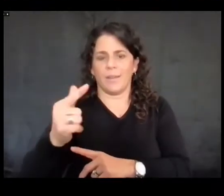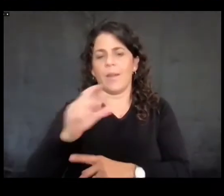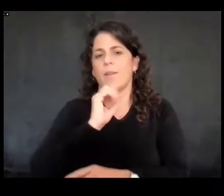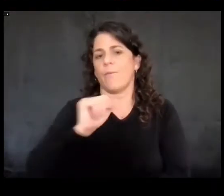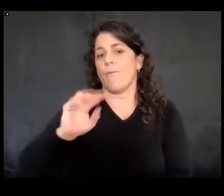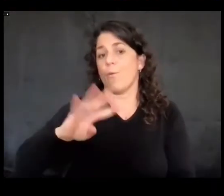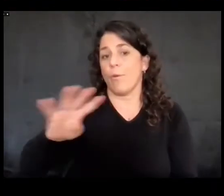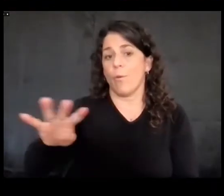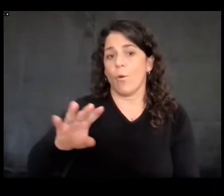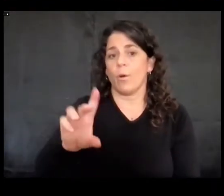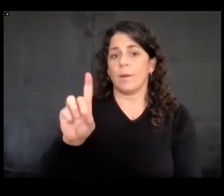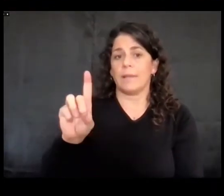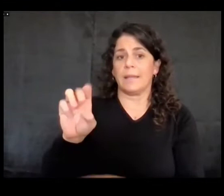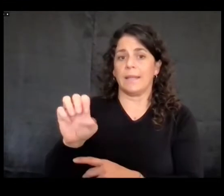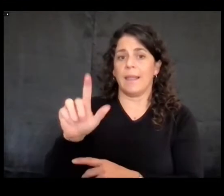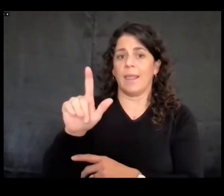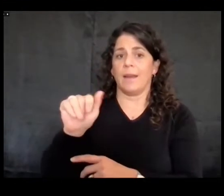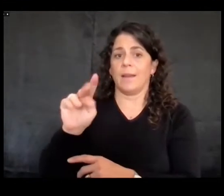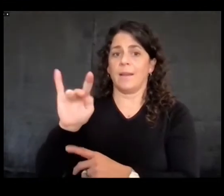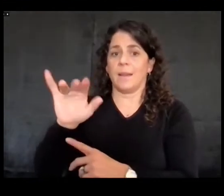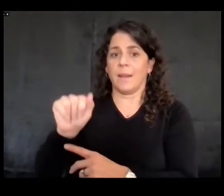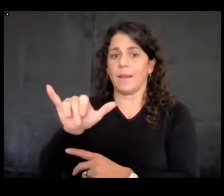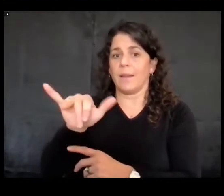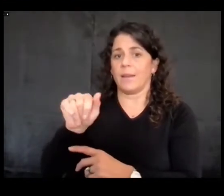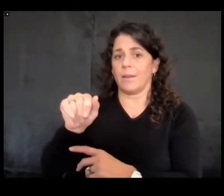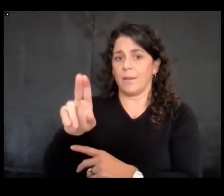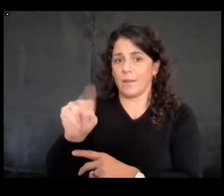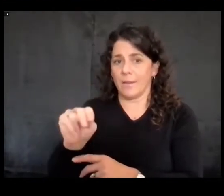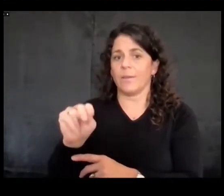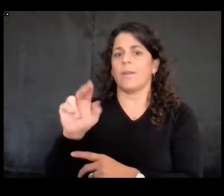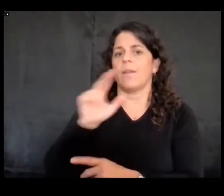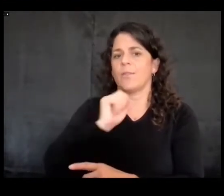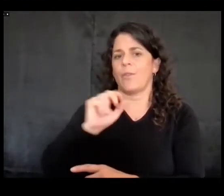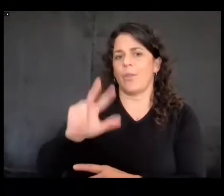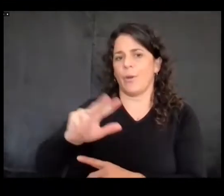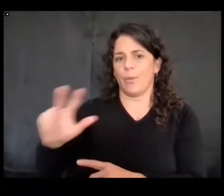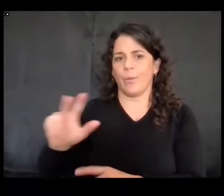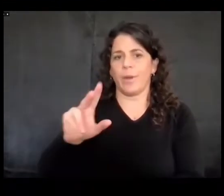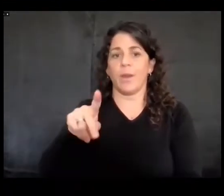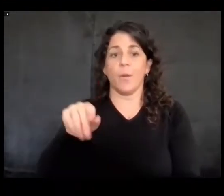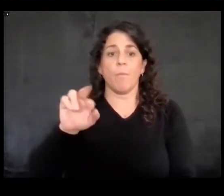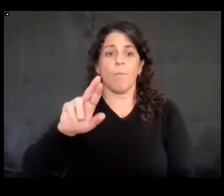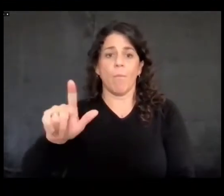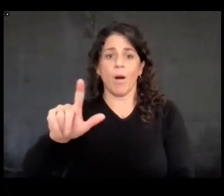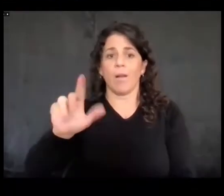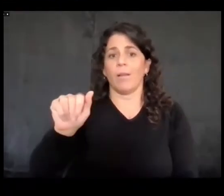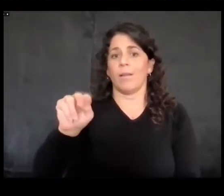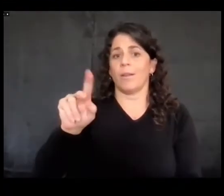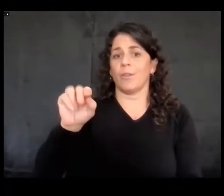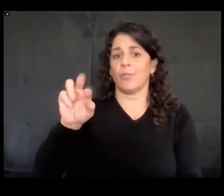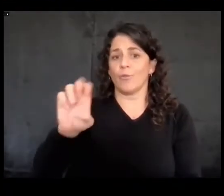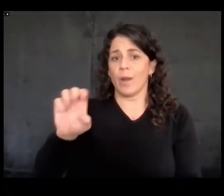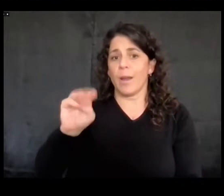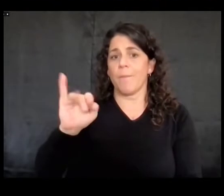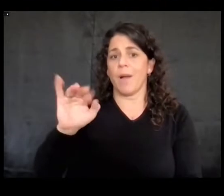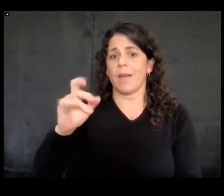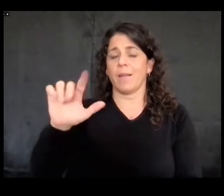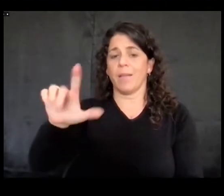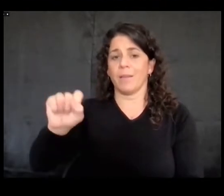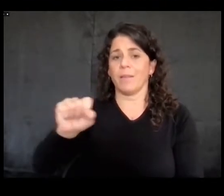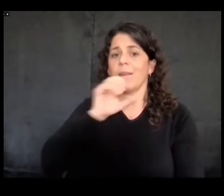yang 33 años por andrew michaels 54 años